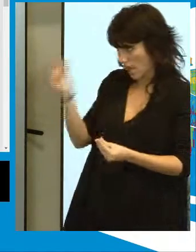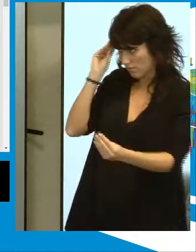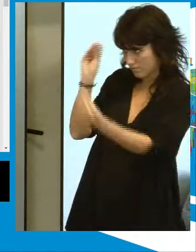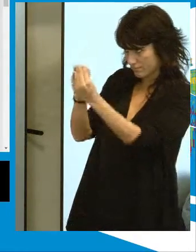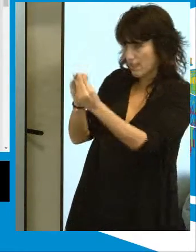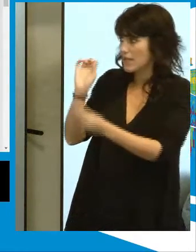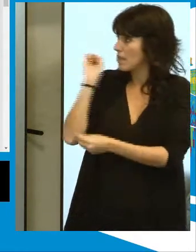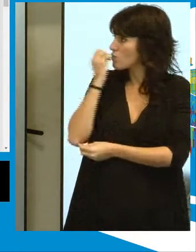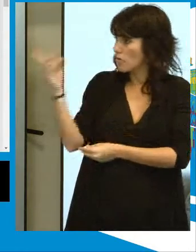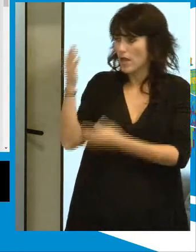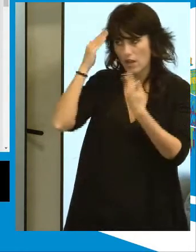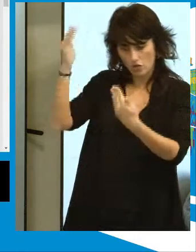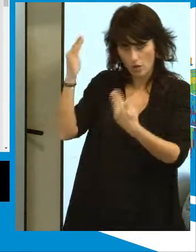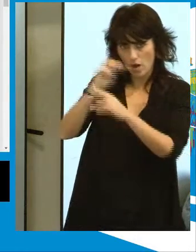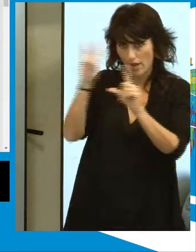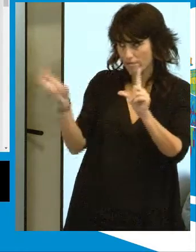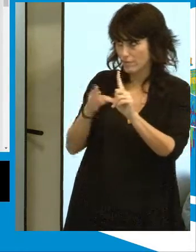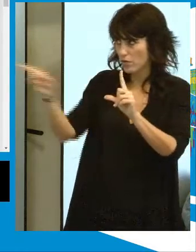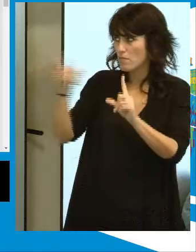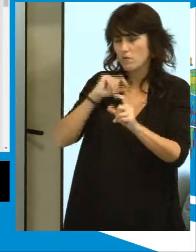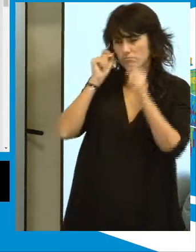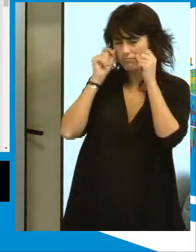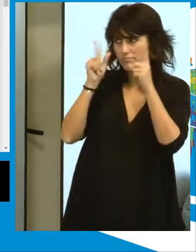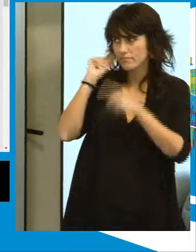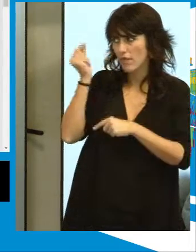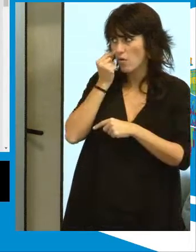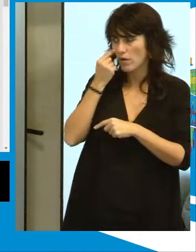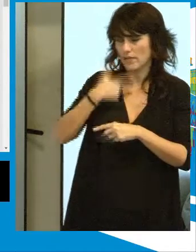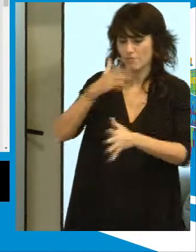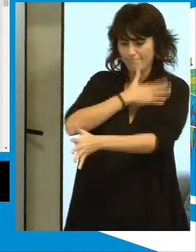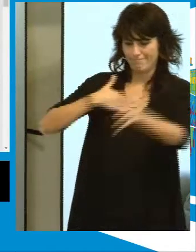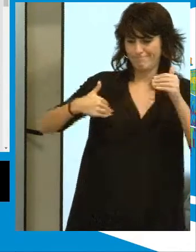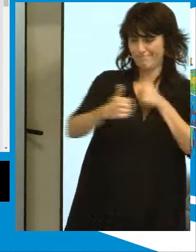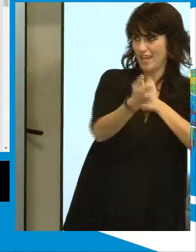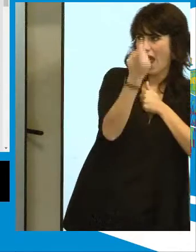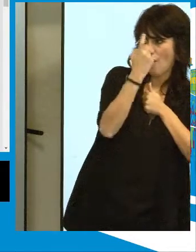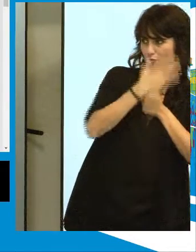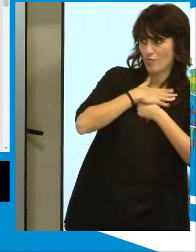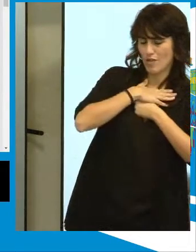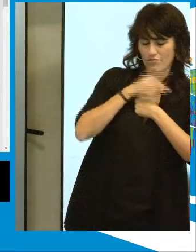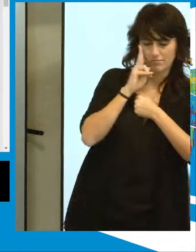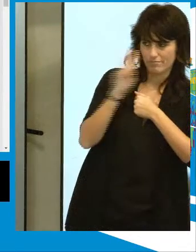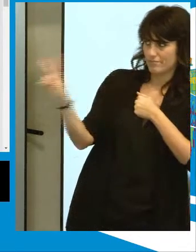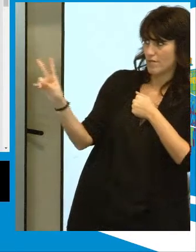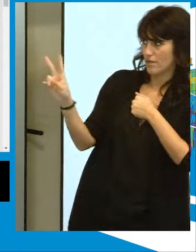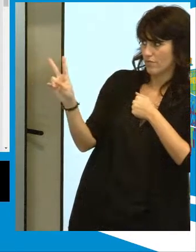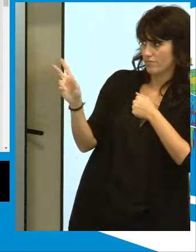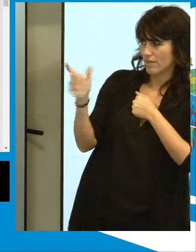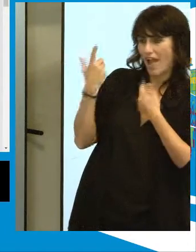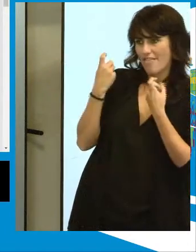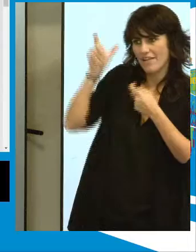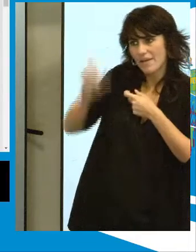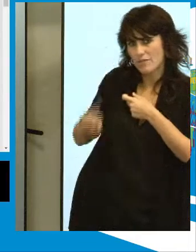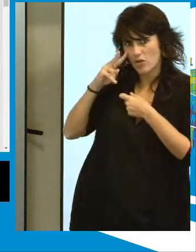vuestro portal y os doy la enhorabuena, lo que sí que yo estoy viendo, me estoy poniendo en la posición de mi alumno y estoy viendo que necesita de una persona vidente para acceder